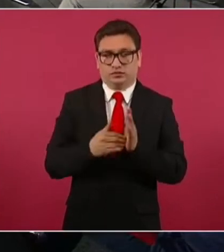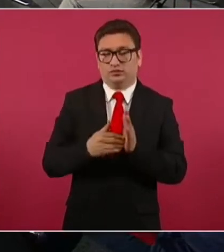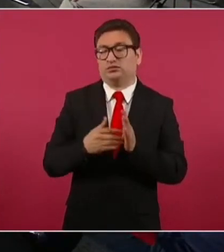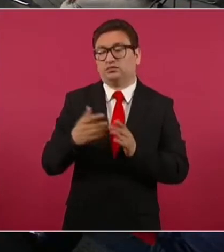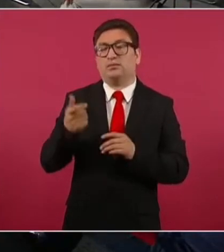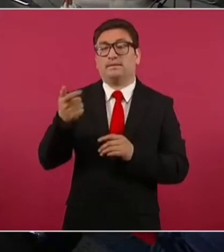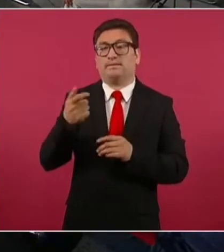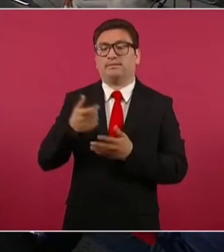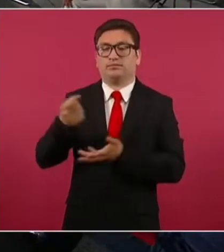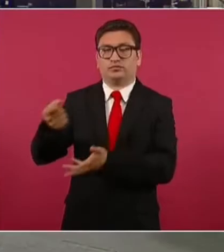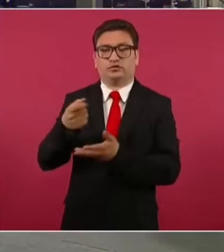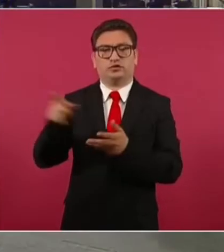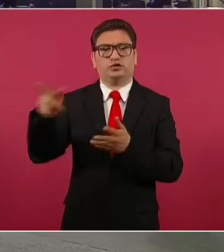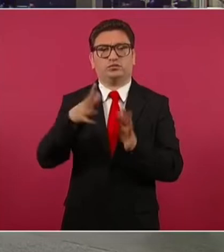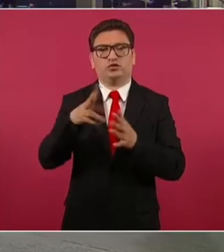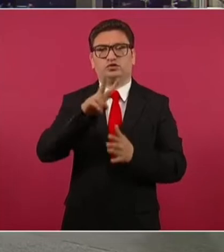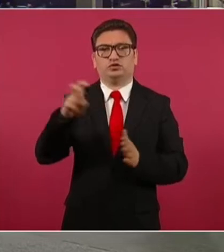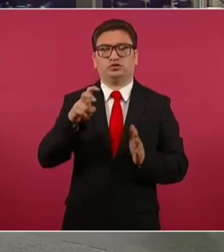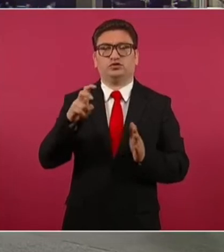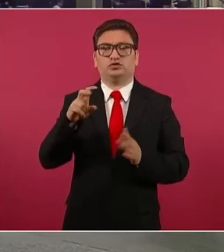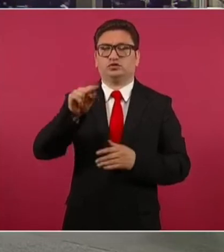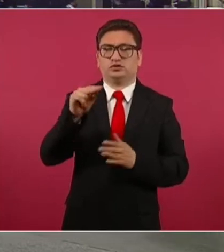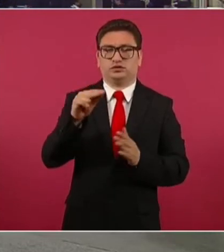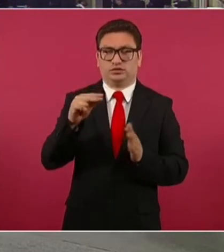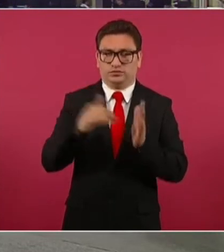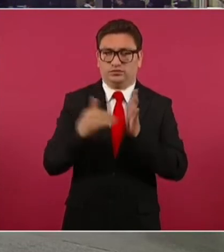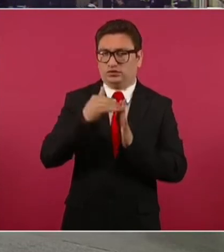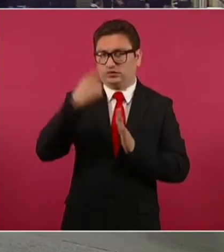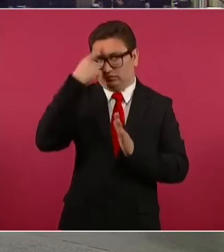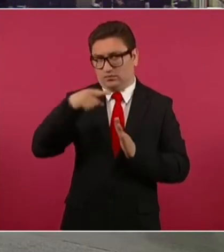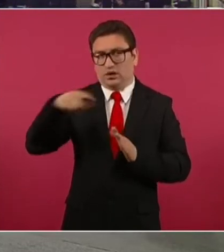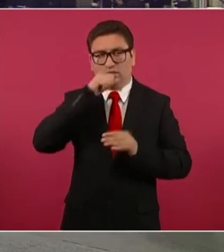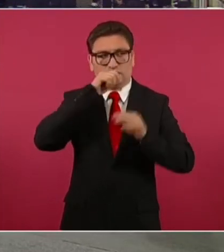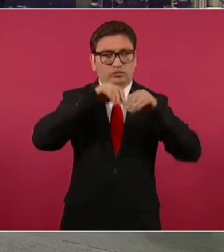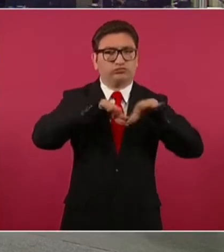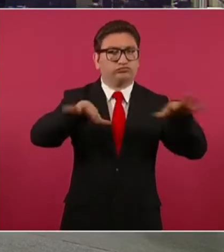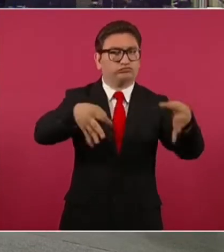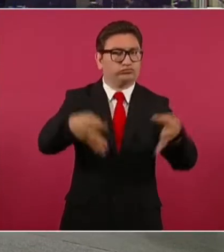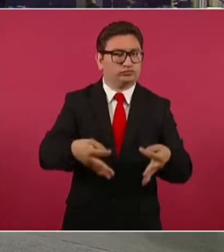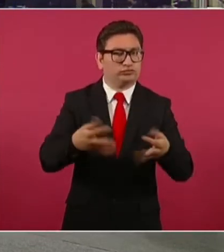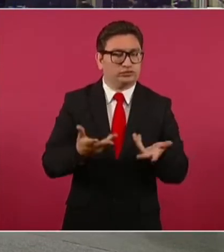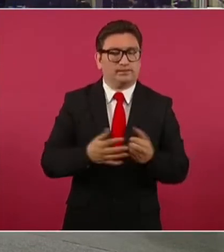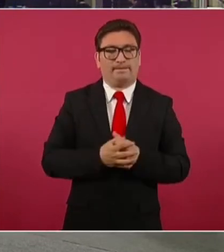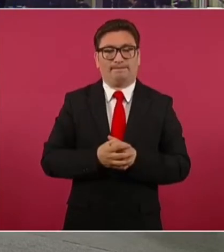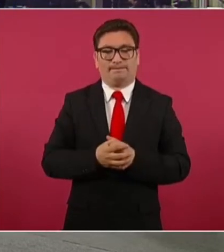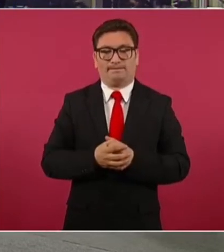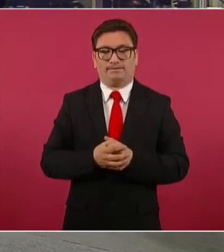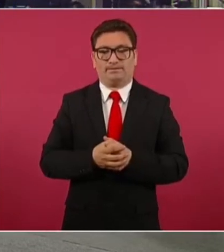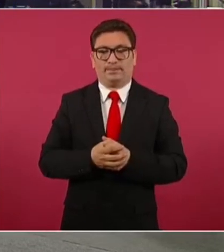416.384.827 pesos, de los cuales solamente 280 millones fueron para gastos de publicidad oficial. Y bueno,